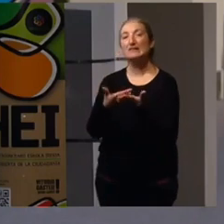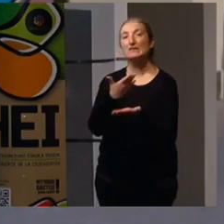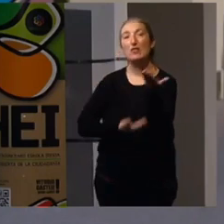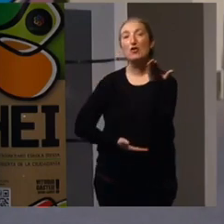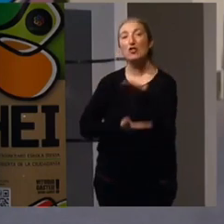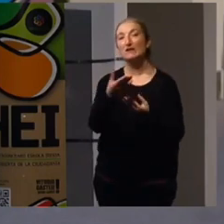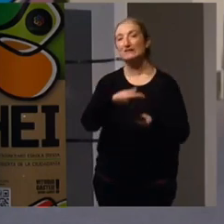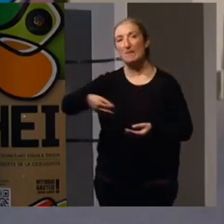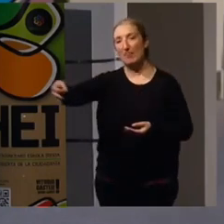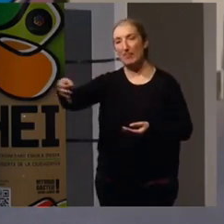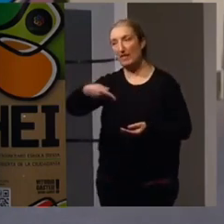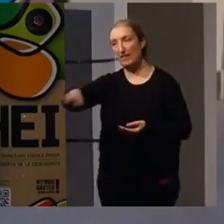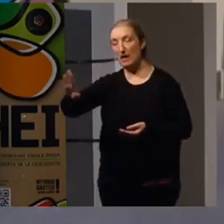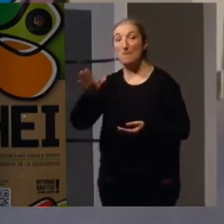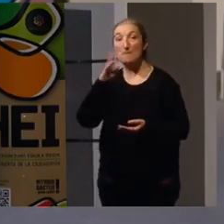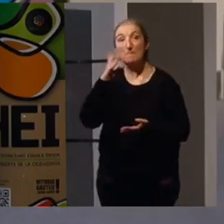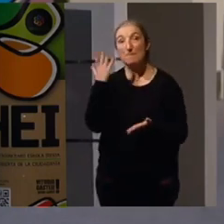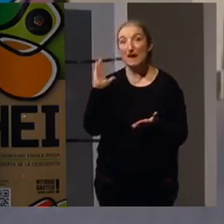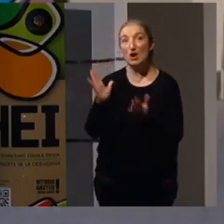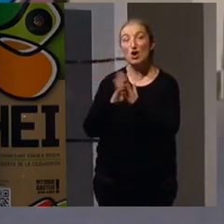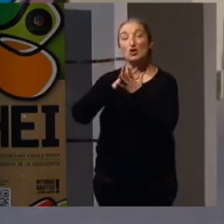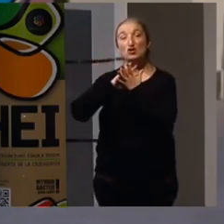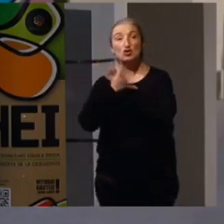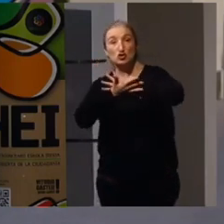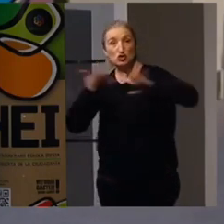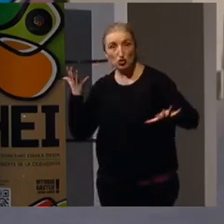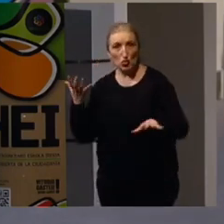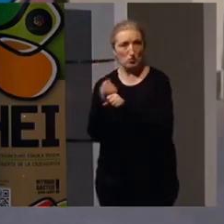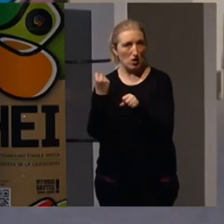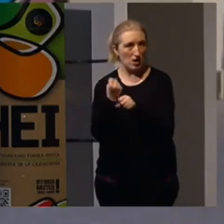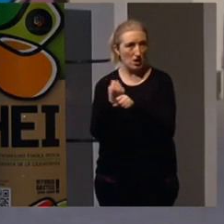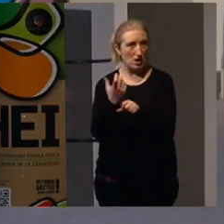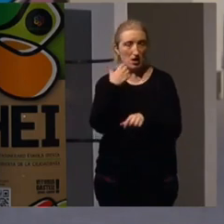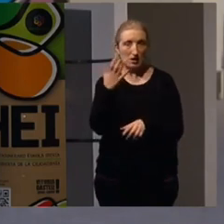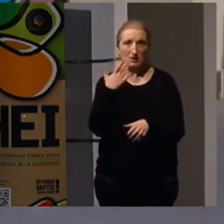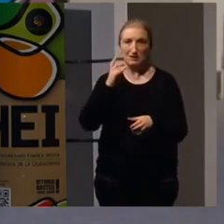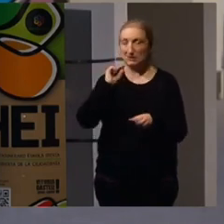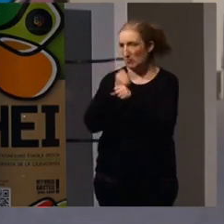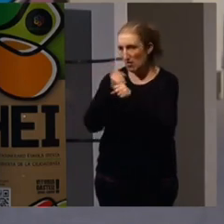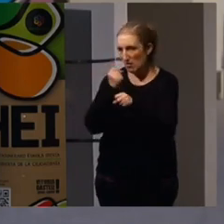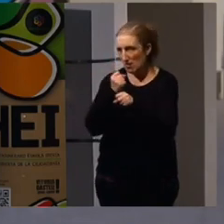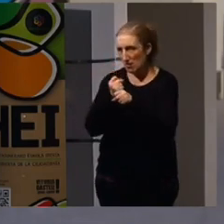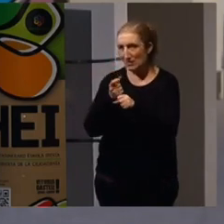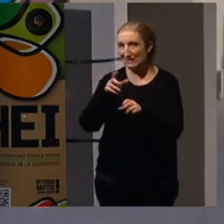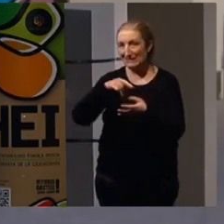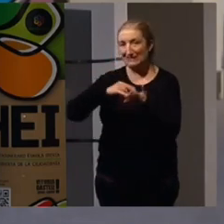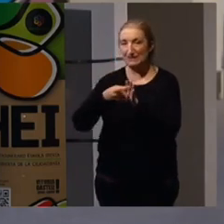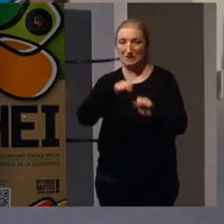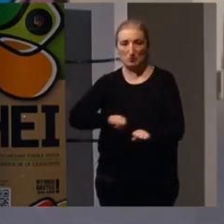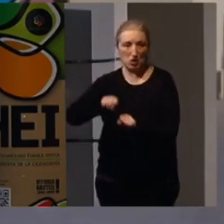de discapacidad, pero que en realidad el turbocapitalismo ha hecho que los empleos protegidos por discapacidad sean tan trituradora como los que no, con lo